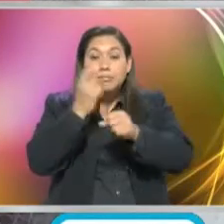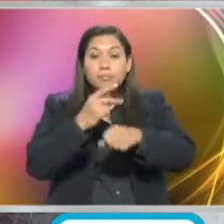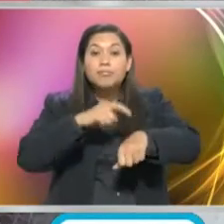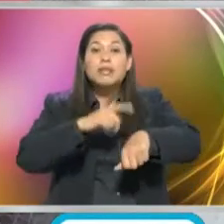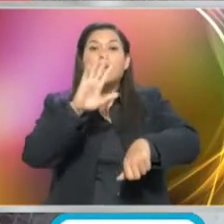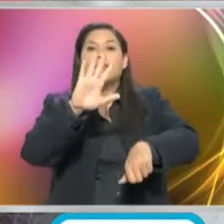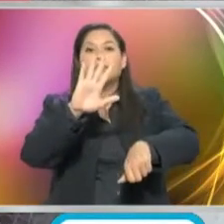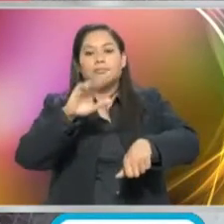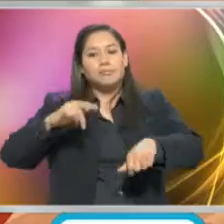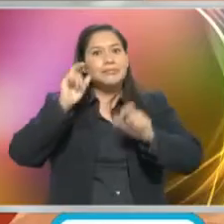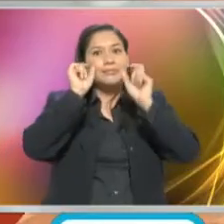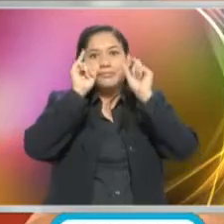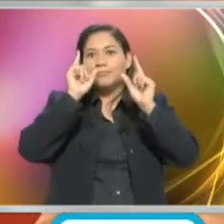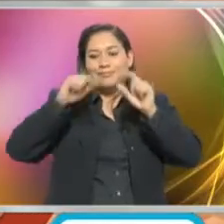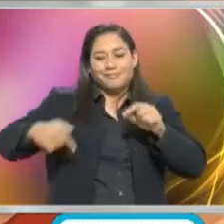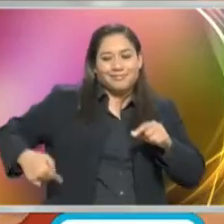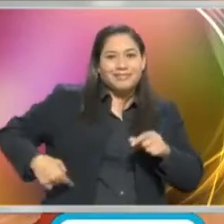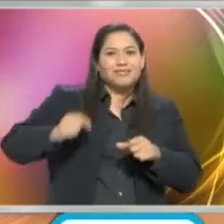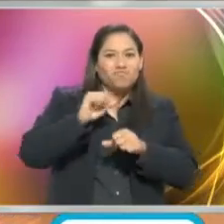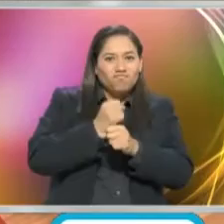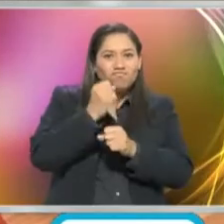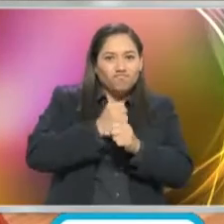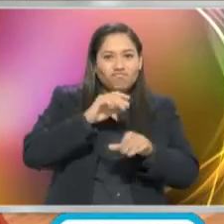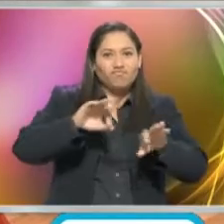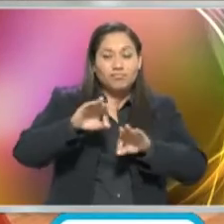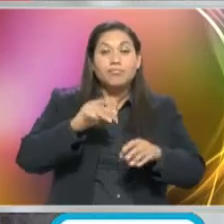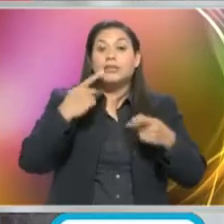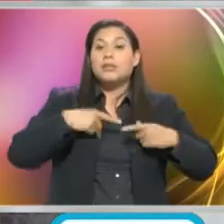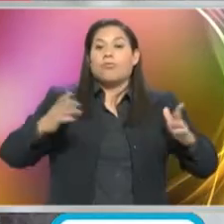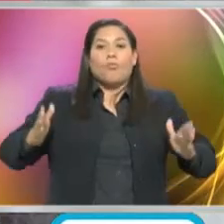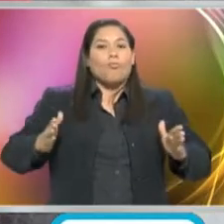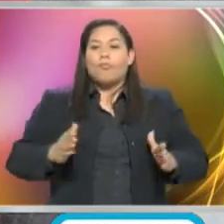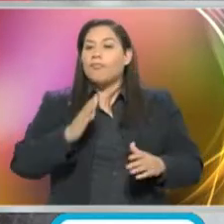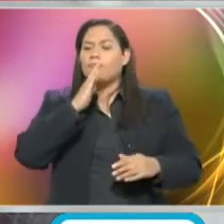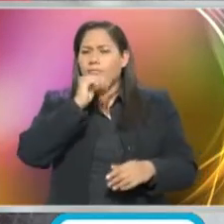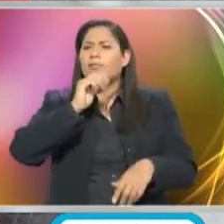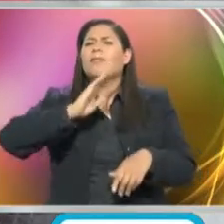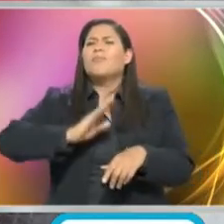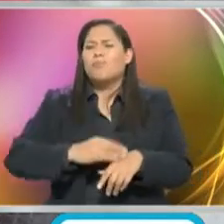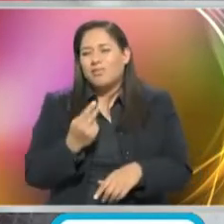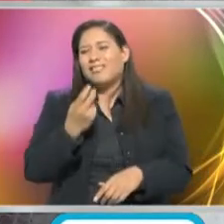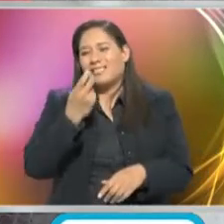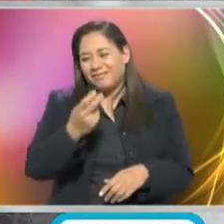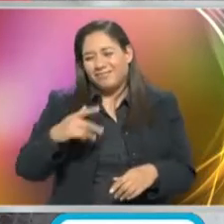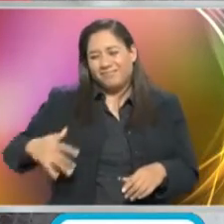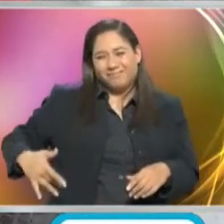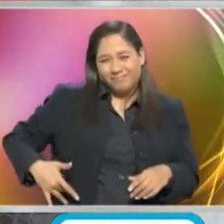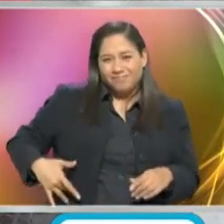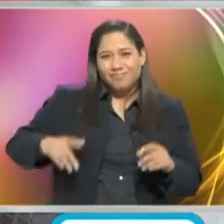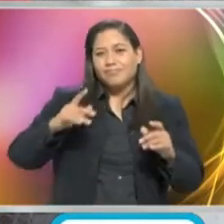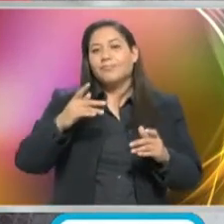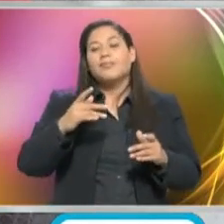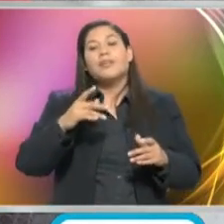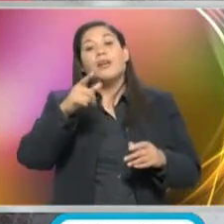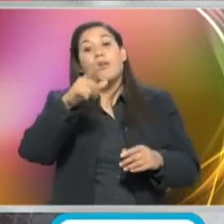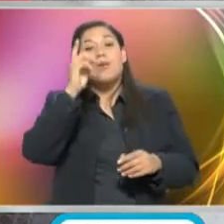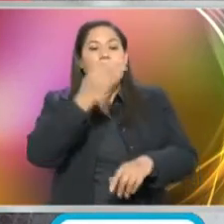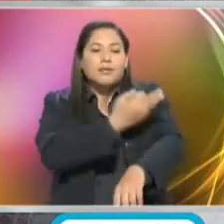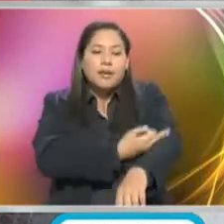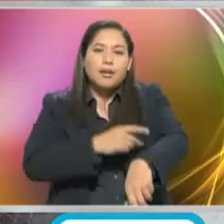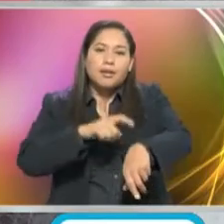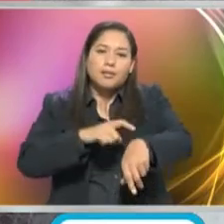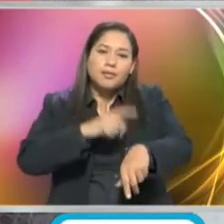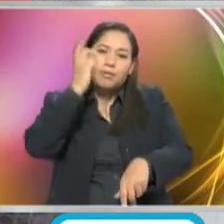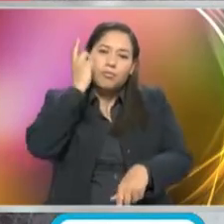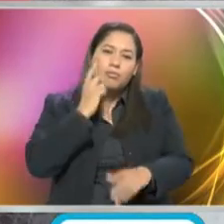mañana. Entonces, por eso, muchas de las razones por las que la gente no baja de peso tiene que ver con esto, con que te duermes